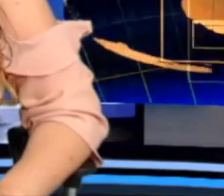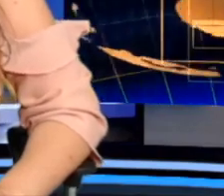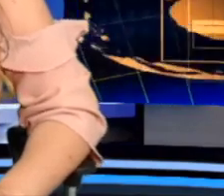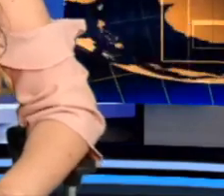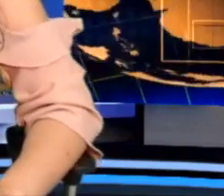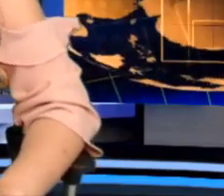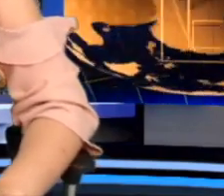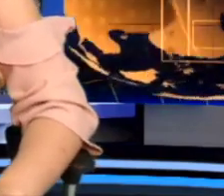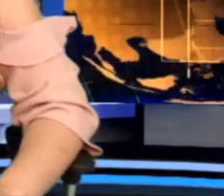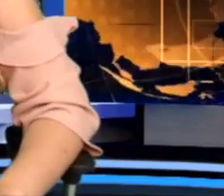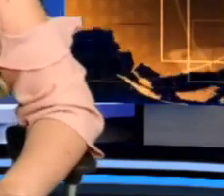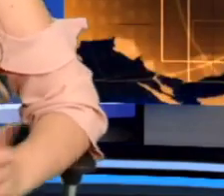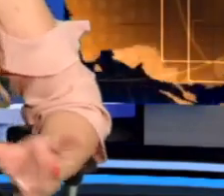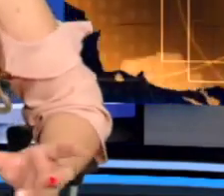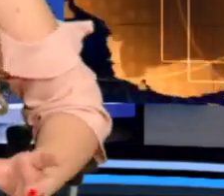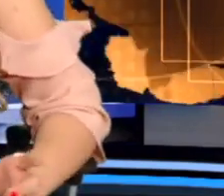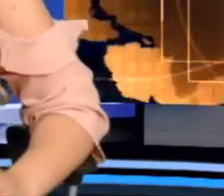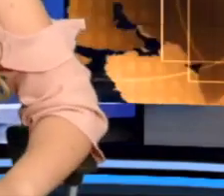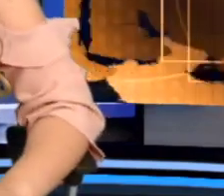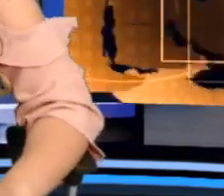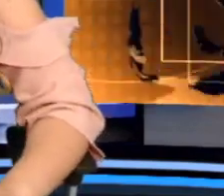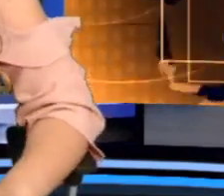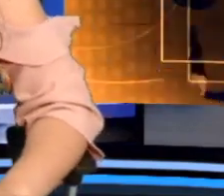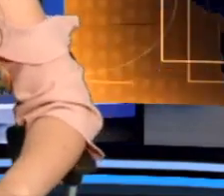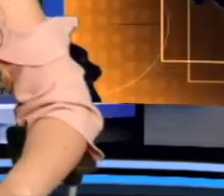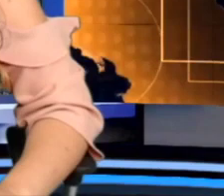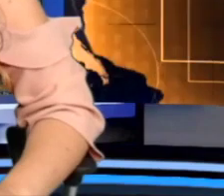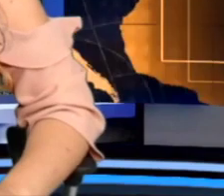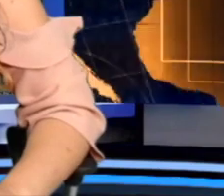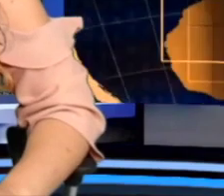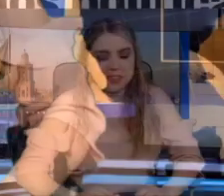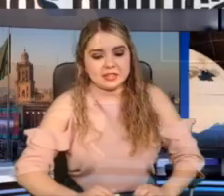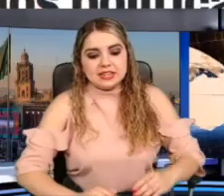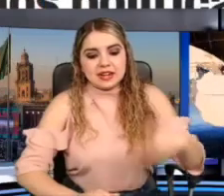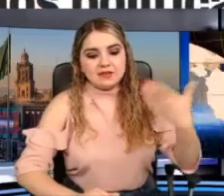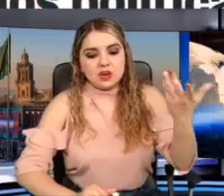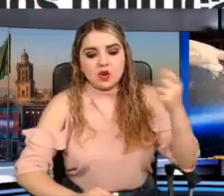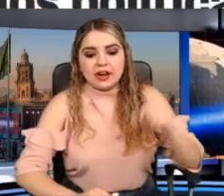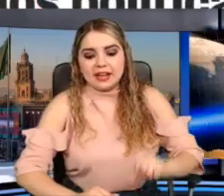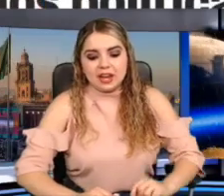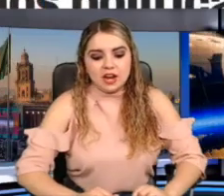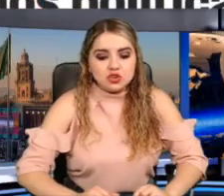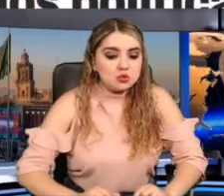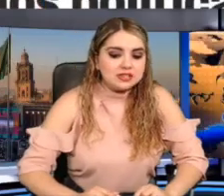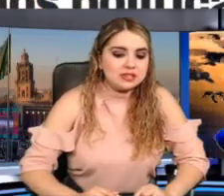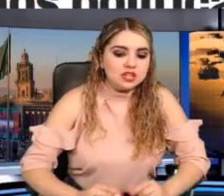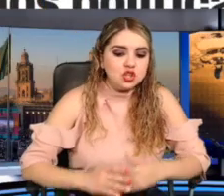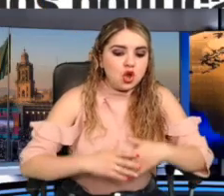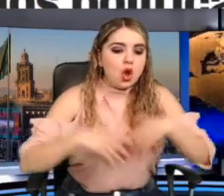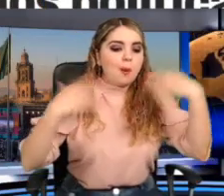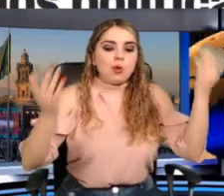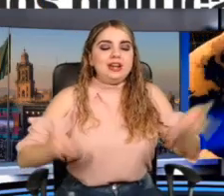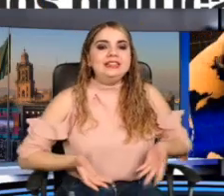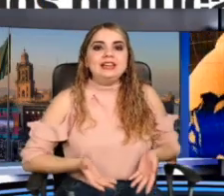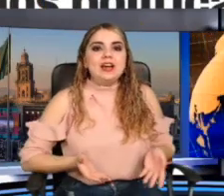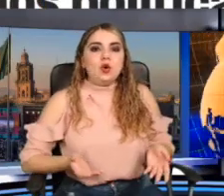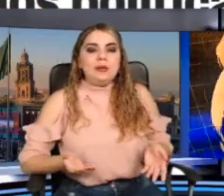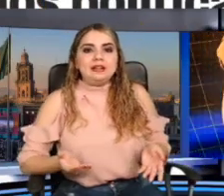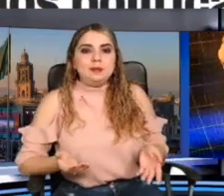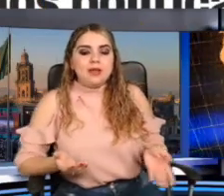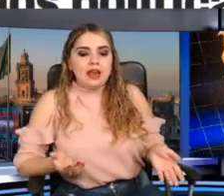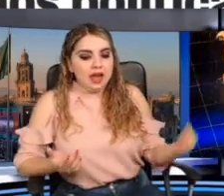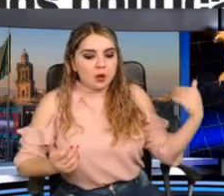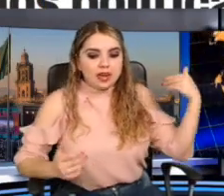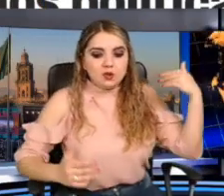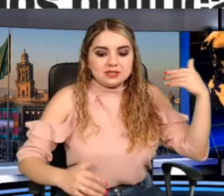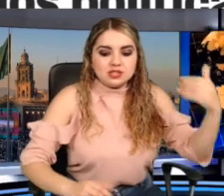Alianza Federalista. Y encima viene a decir Javier Corral que él no está haciendo política con el